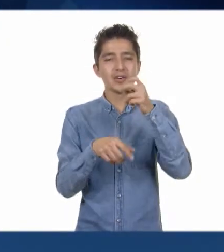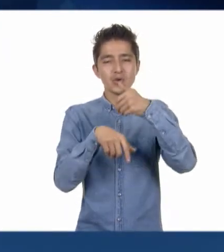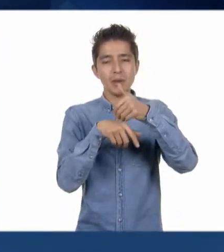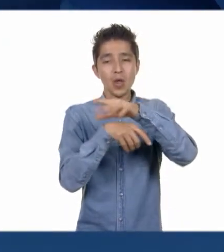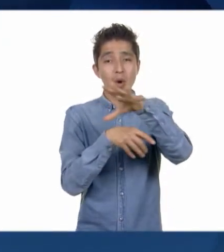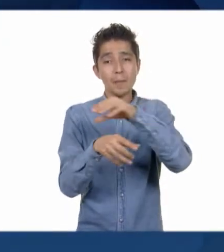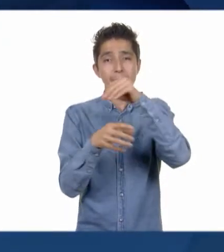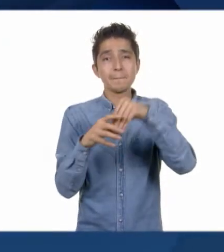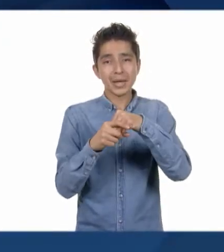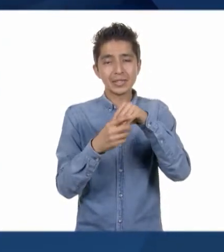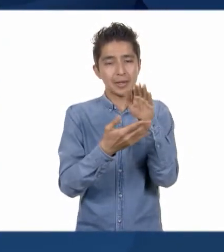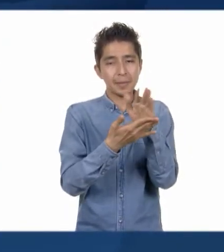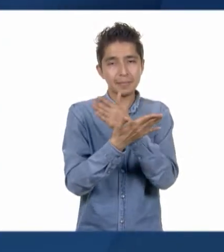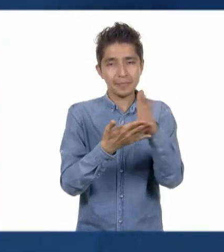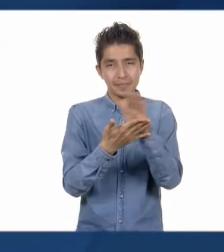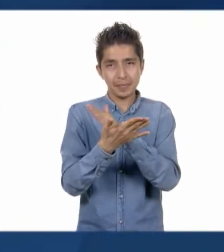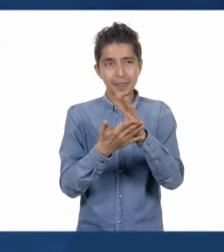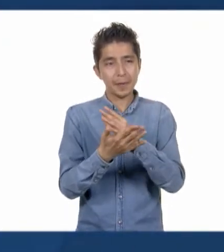la parte decimal.